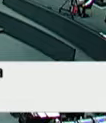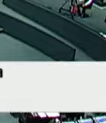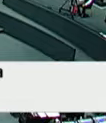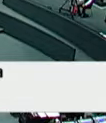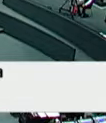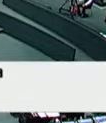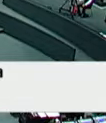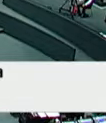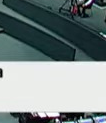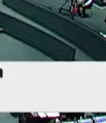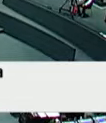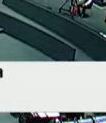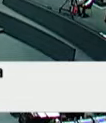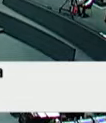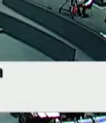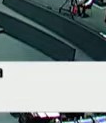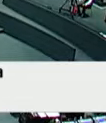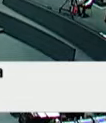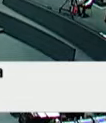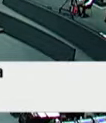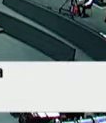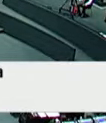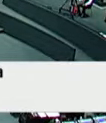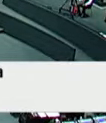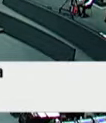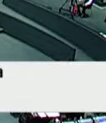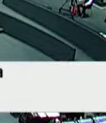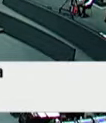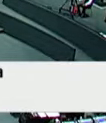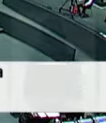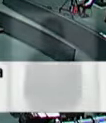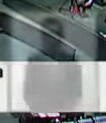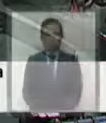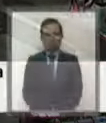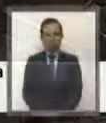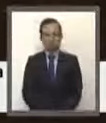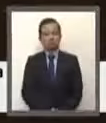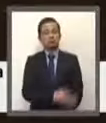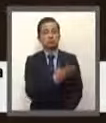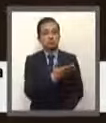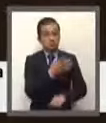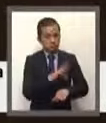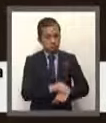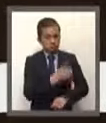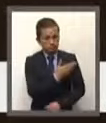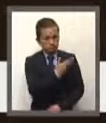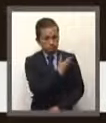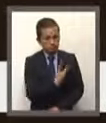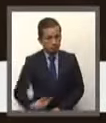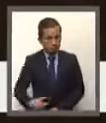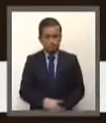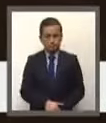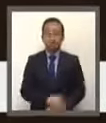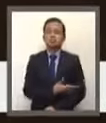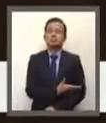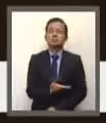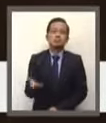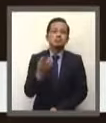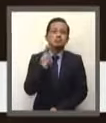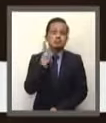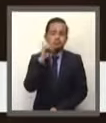Con su permiso, señor presidente. Adelante, diputado. Diputadas y diputados, presento ante